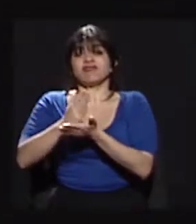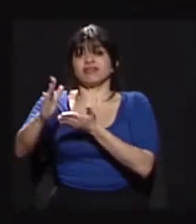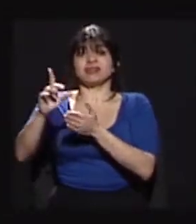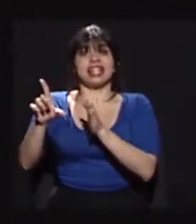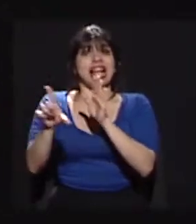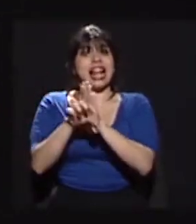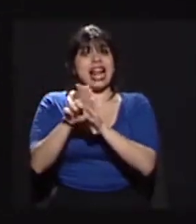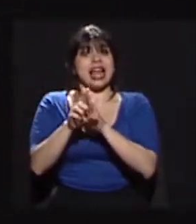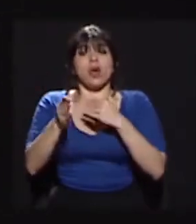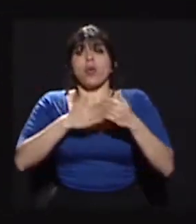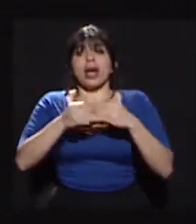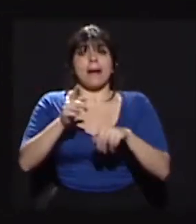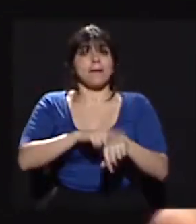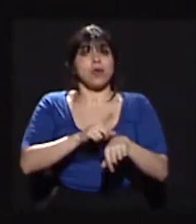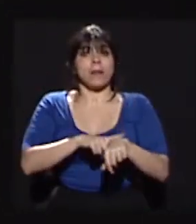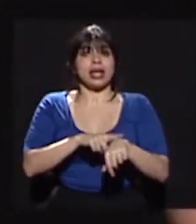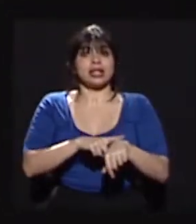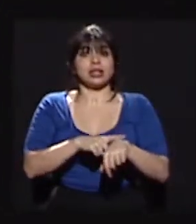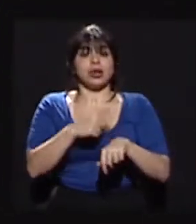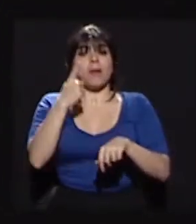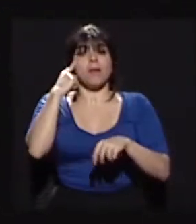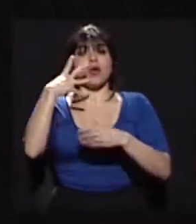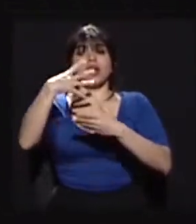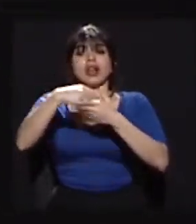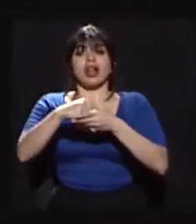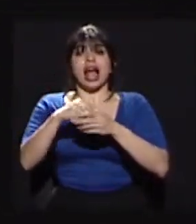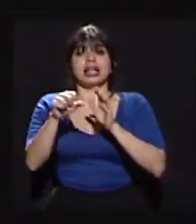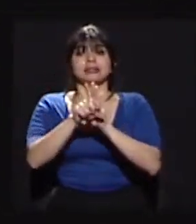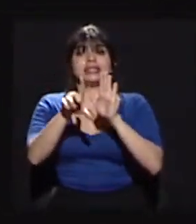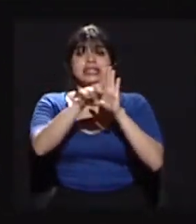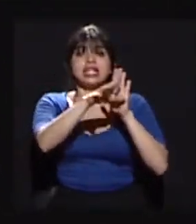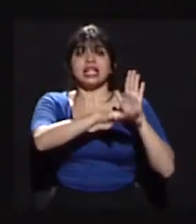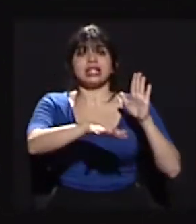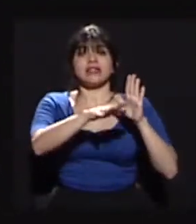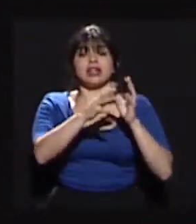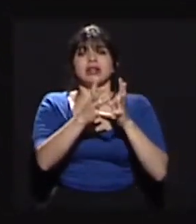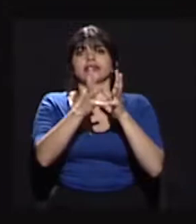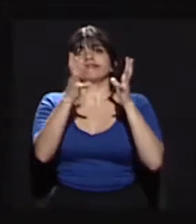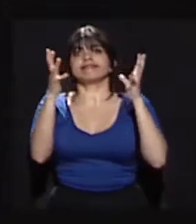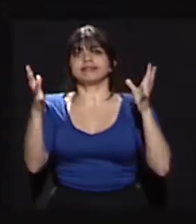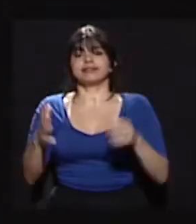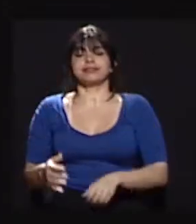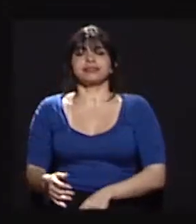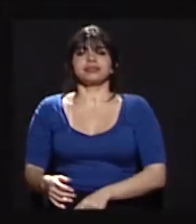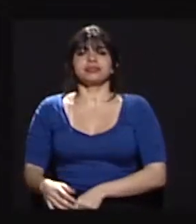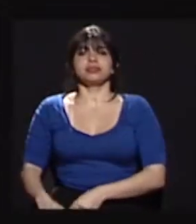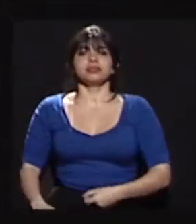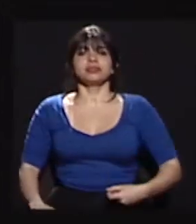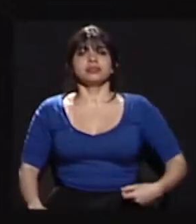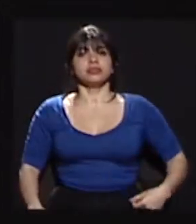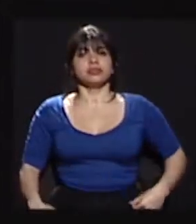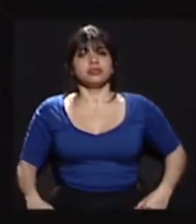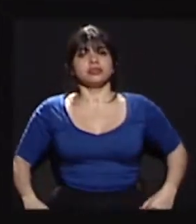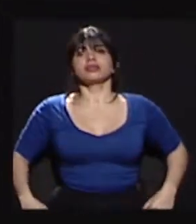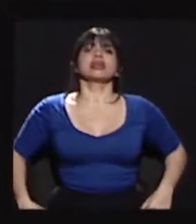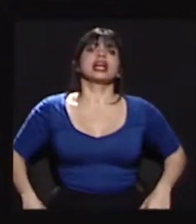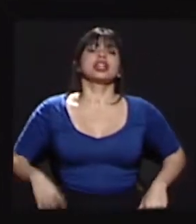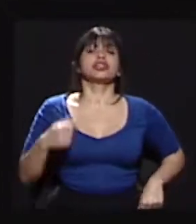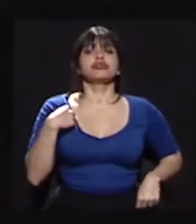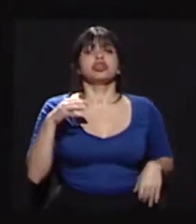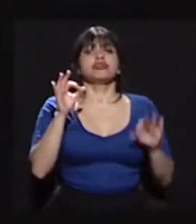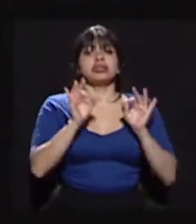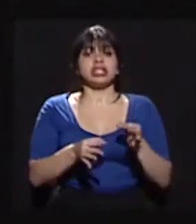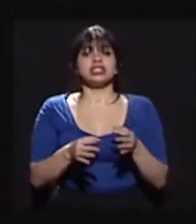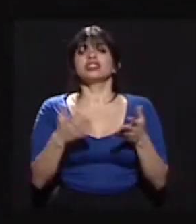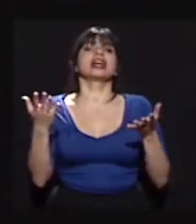legislación en cualquier momento dada la configuración de fuerzas en la asamblea legislativa era demasiado errático yo tomé la decisión de jugarla a